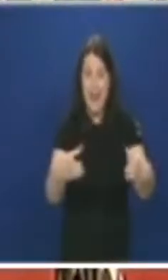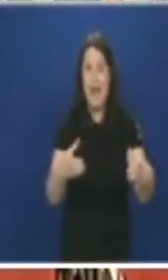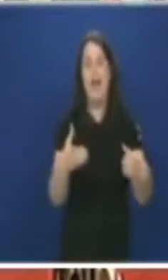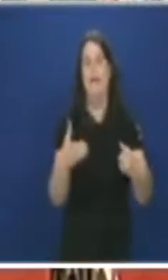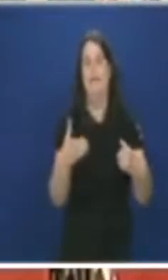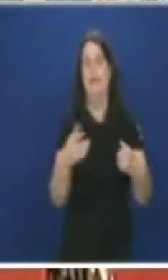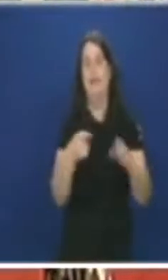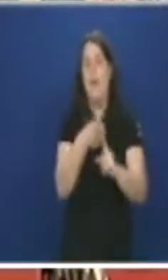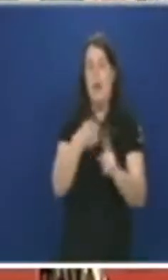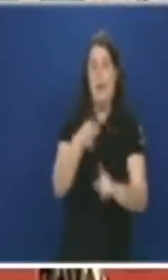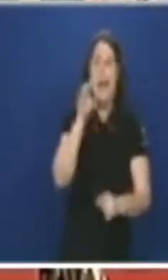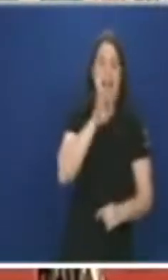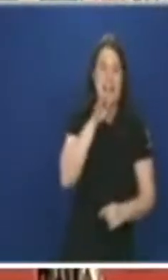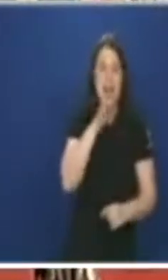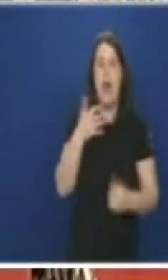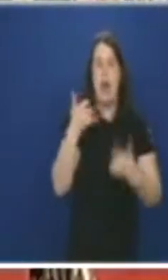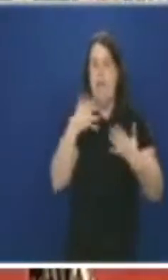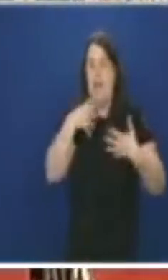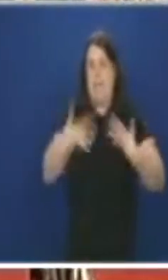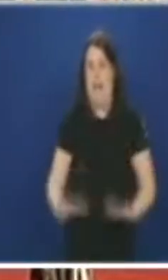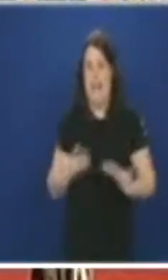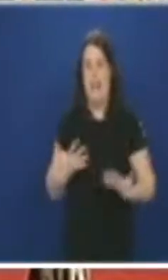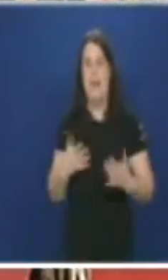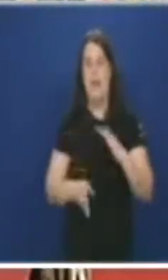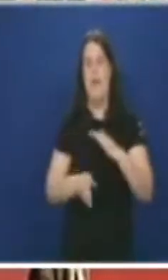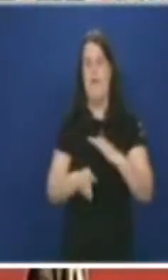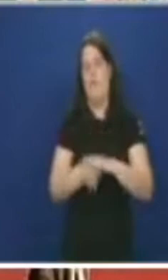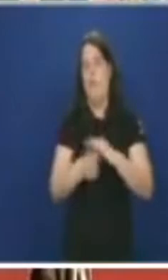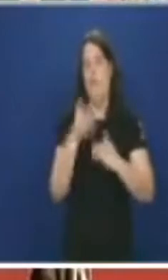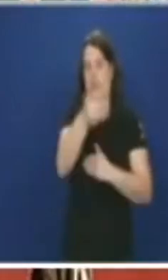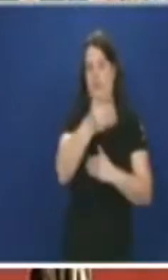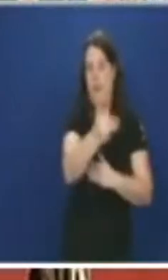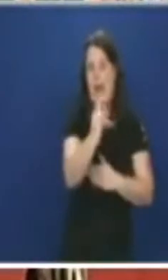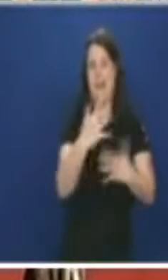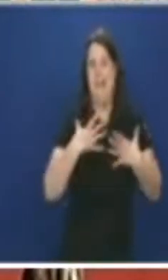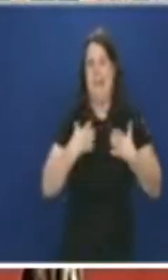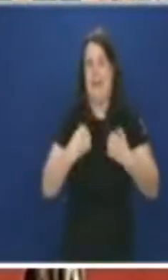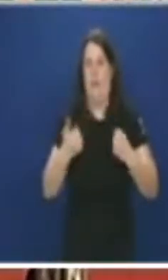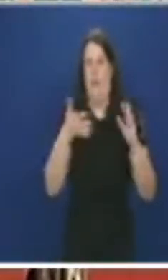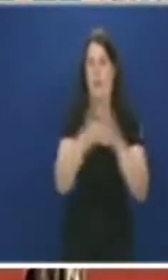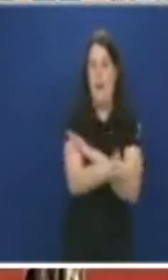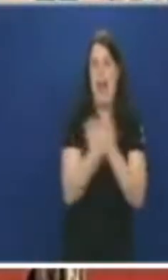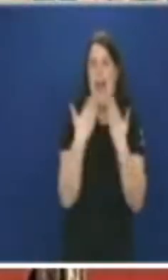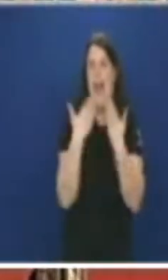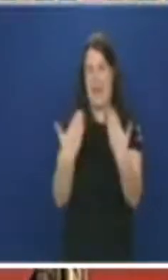que sexa presente e futuro. Saúde e terra. Obrigada.